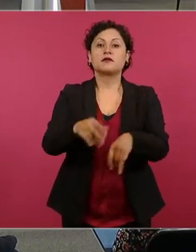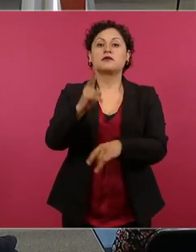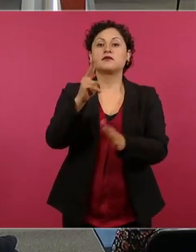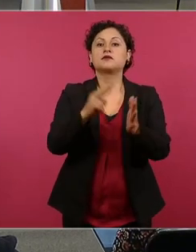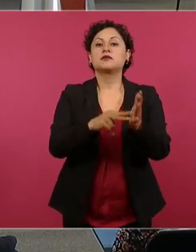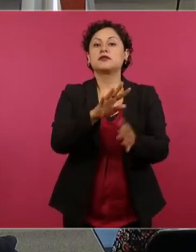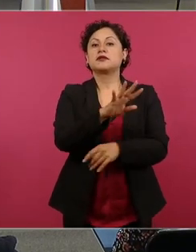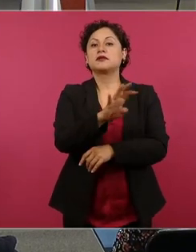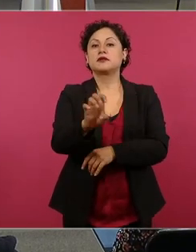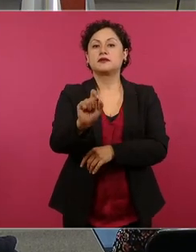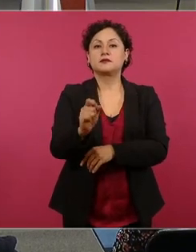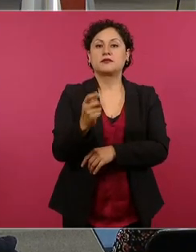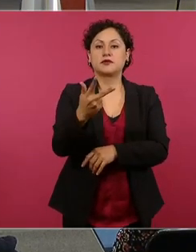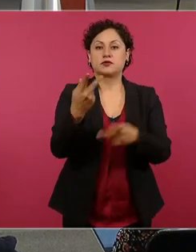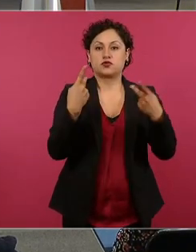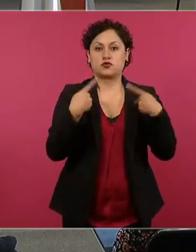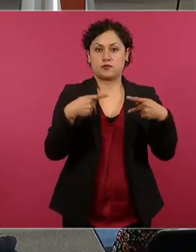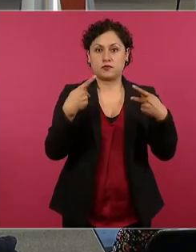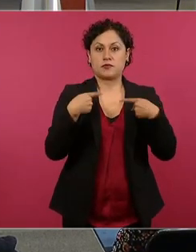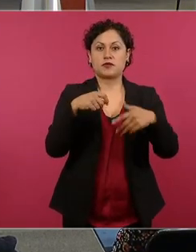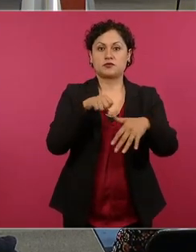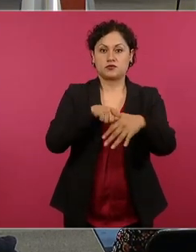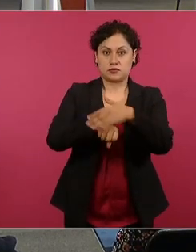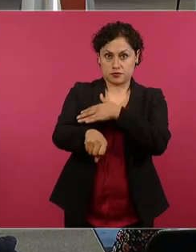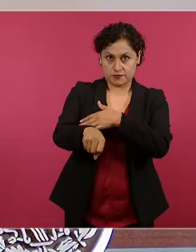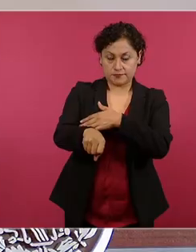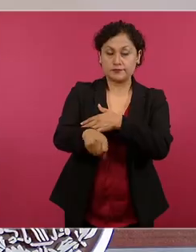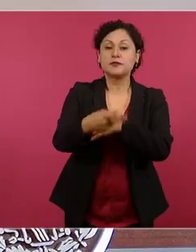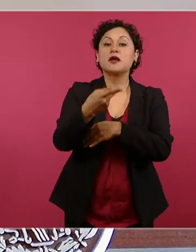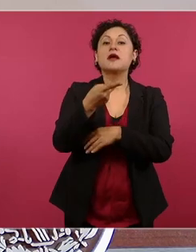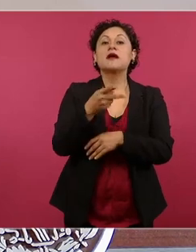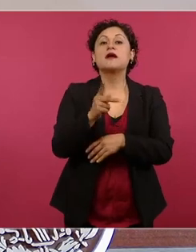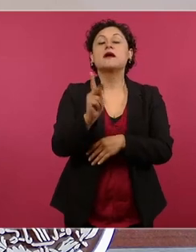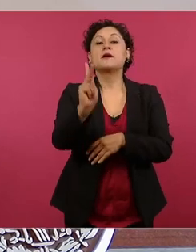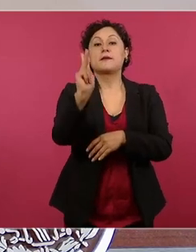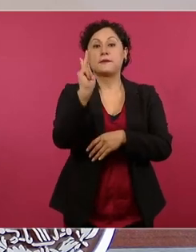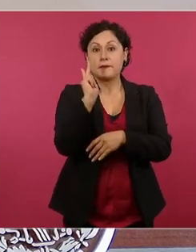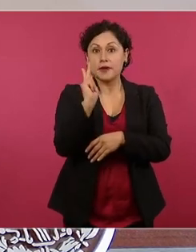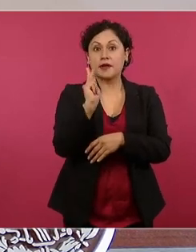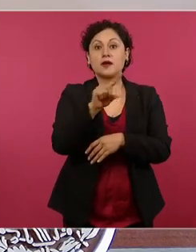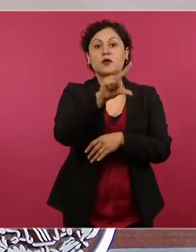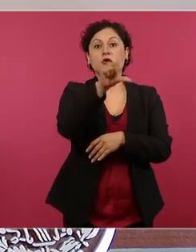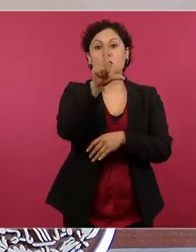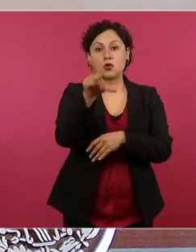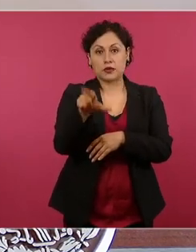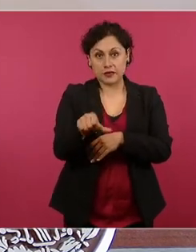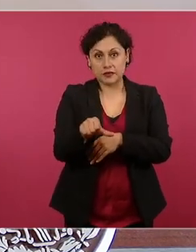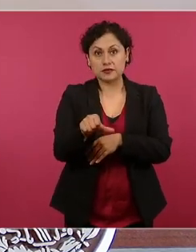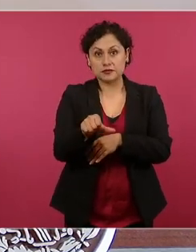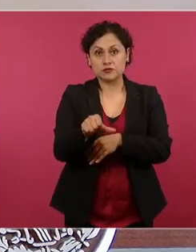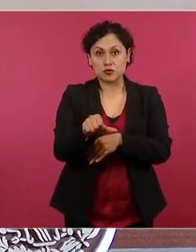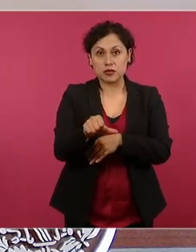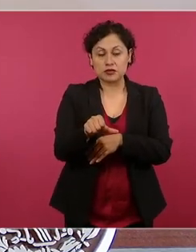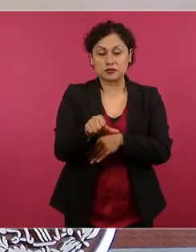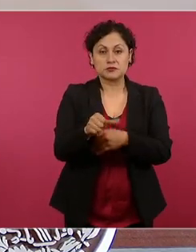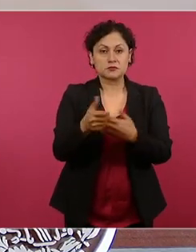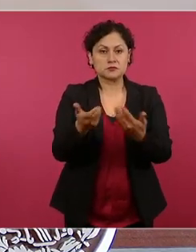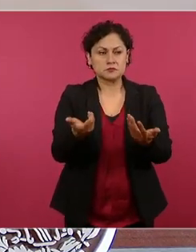de la libertad, pero no se consideró que el espacio sería ocupado por